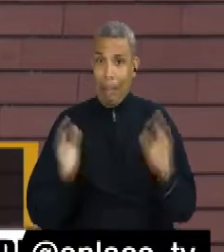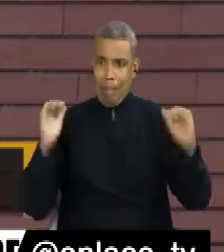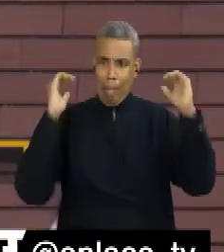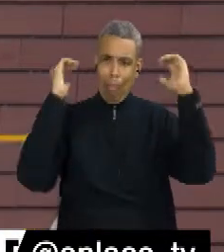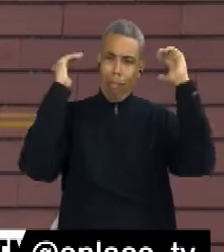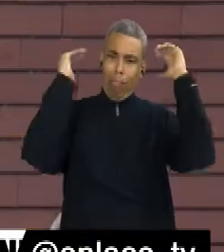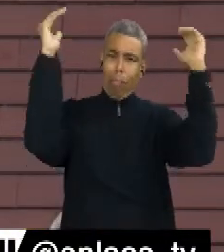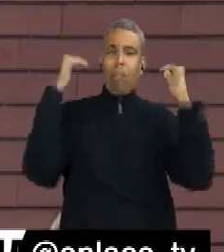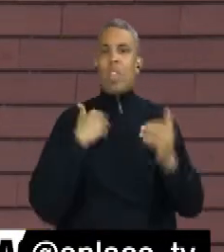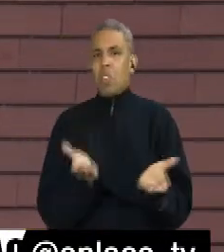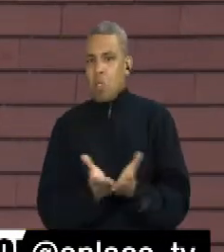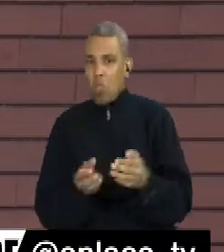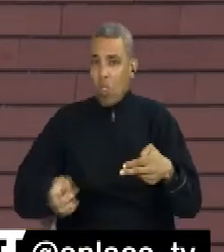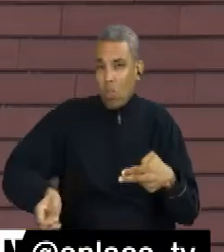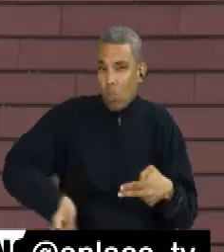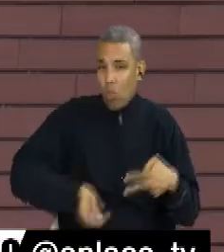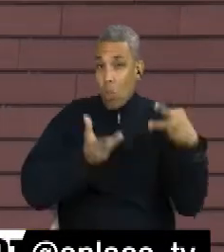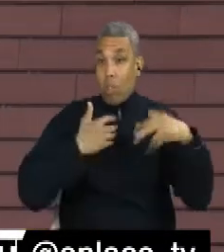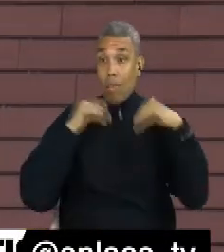ha mantenido esta institución.